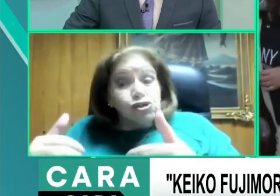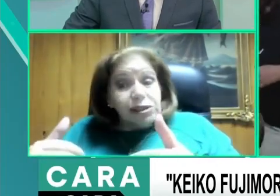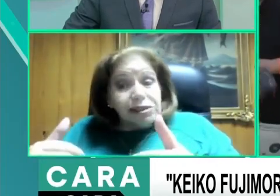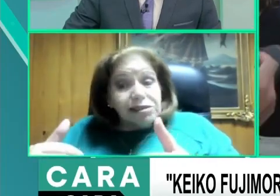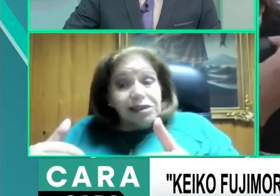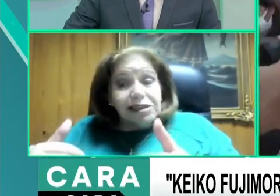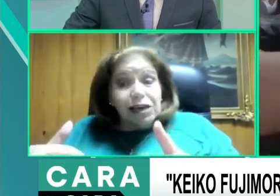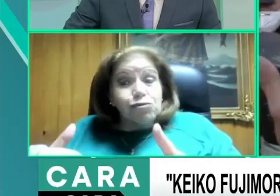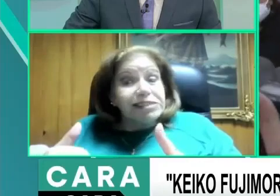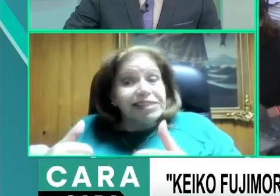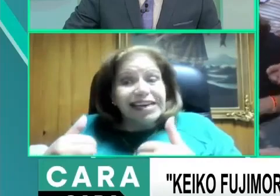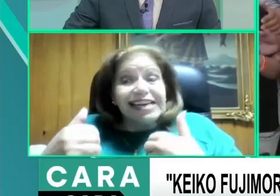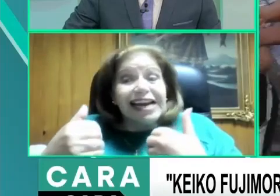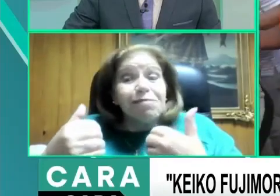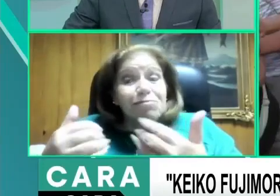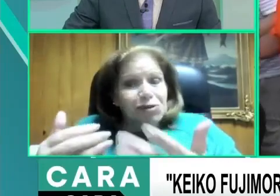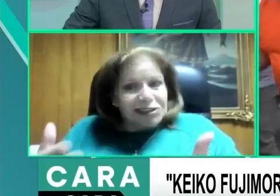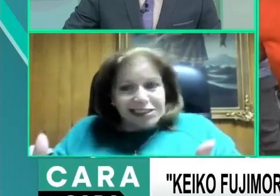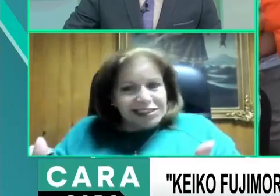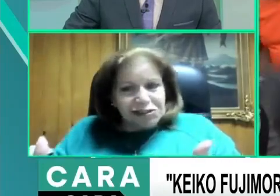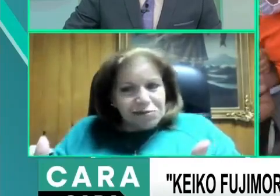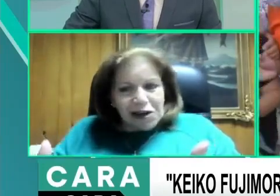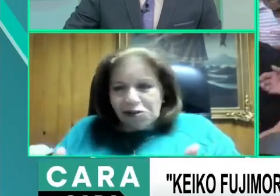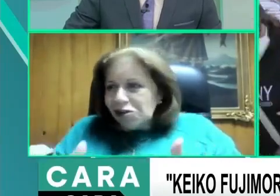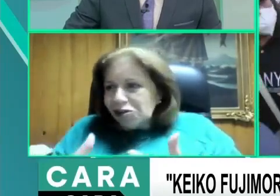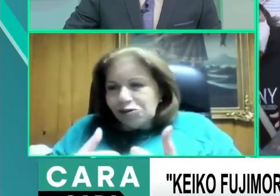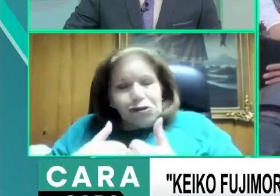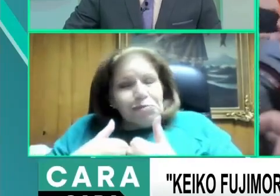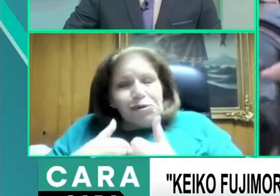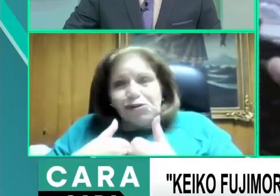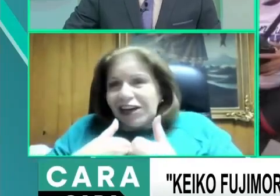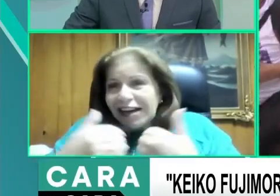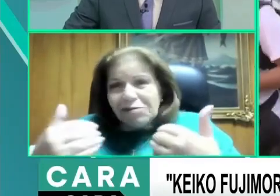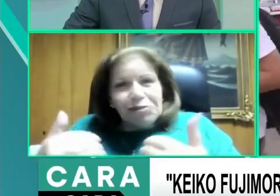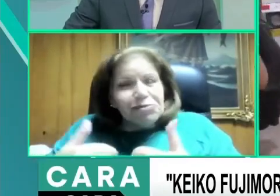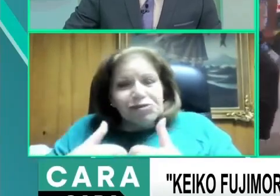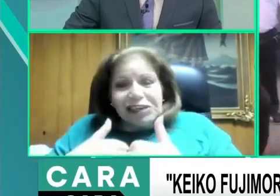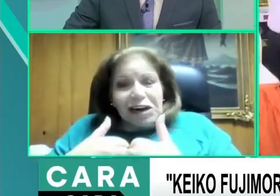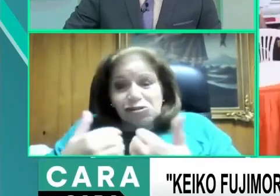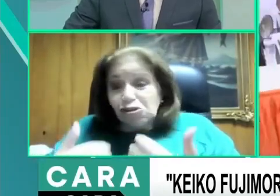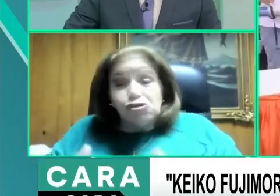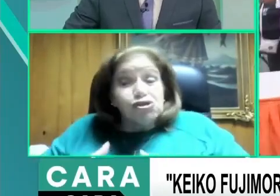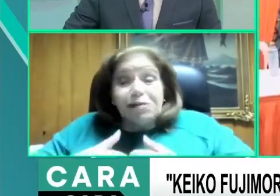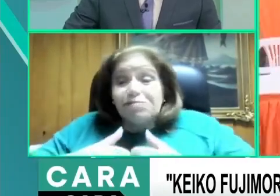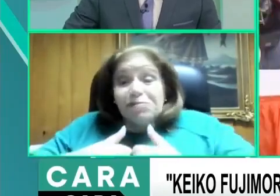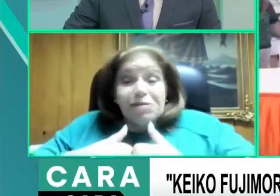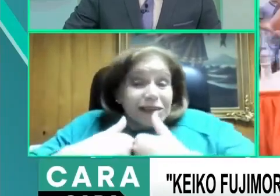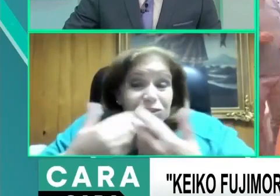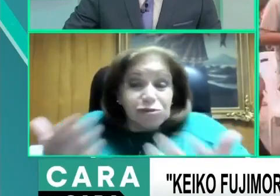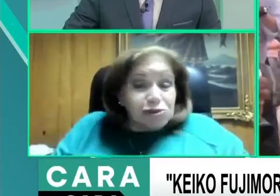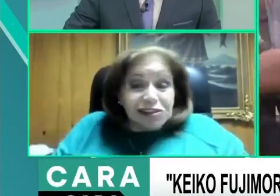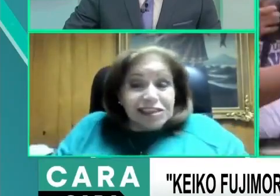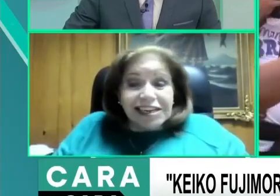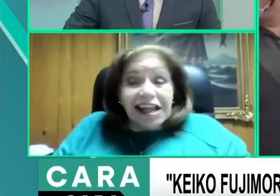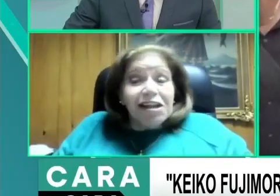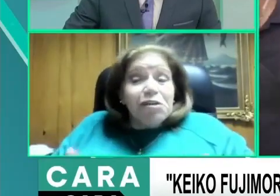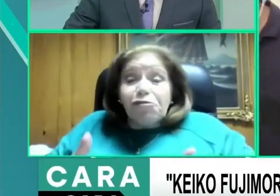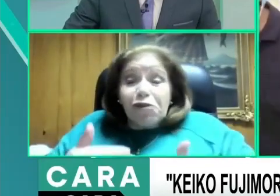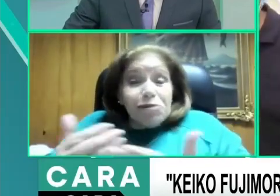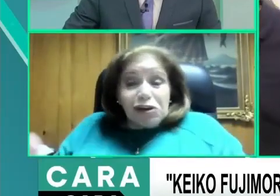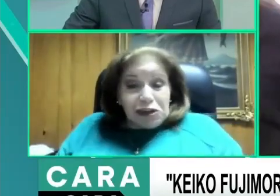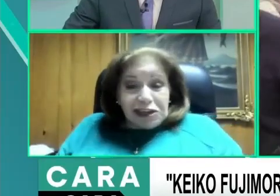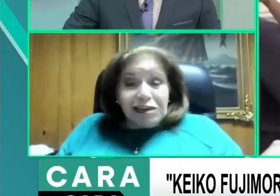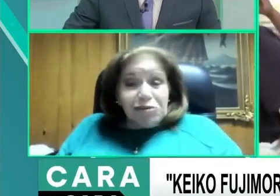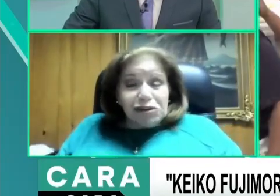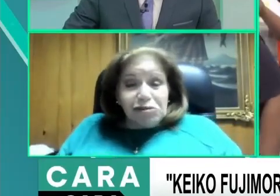siendo consciente que hay un mensaje de cambio que tiene que ser tomado. No puedo cegarme no puedo cerrar los ojos yo siempre mi partido como usted señala